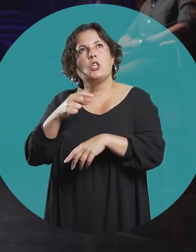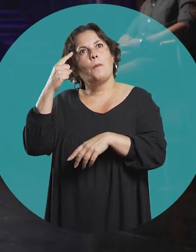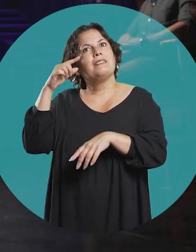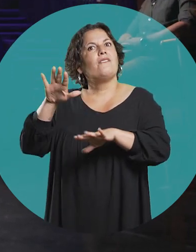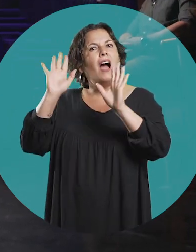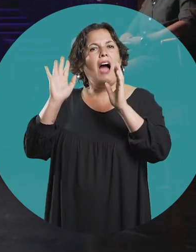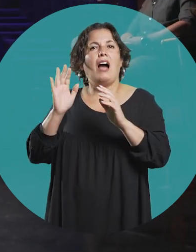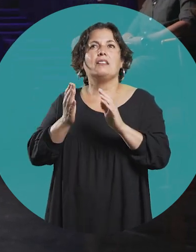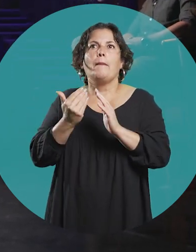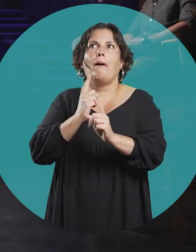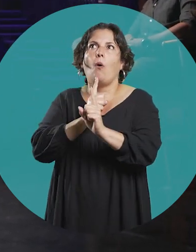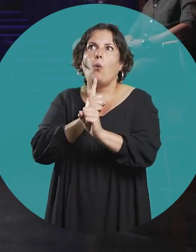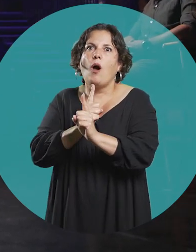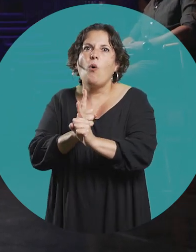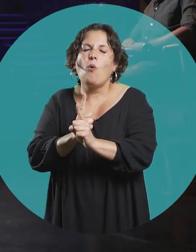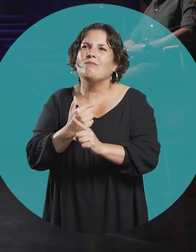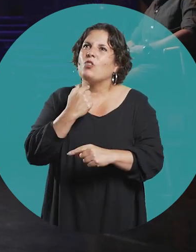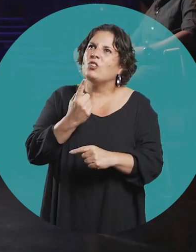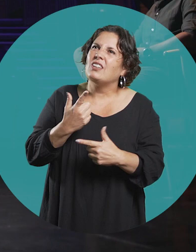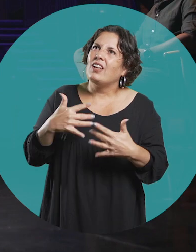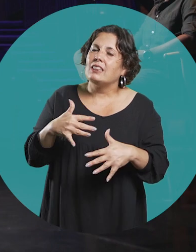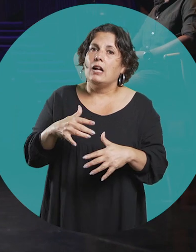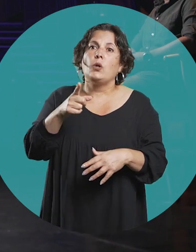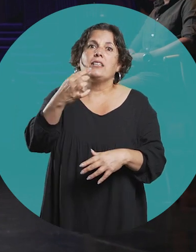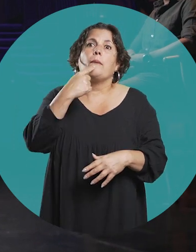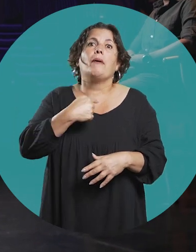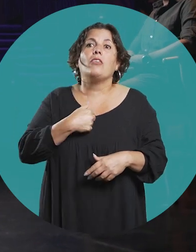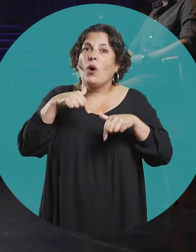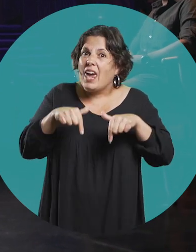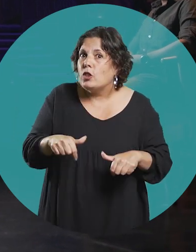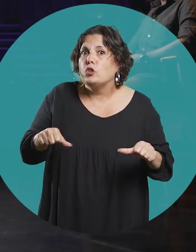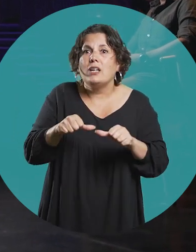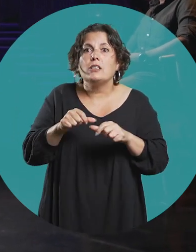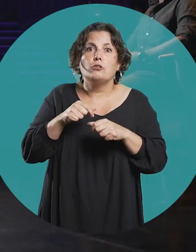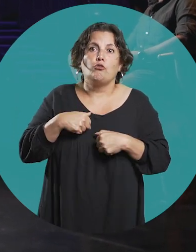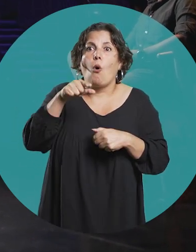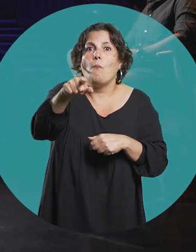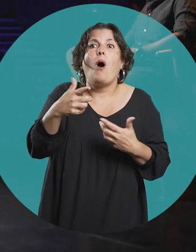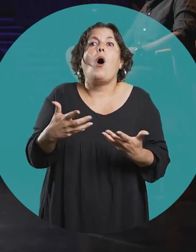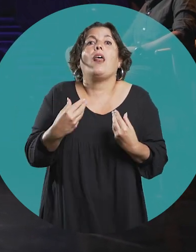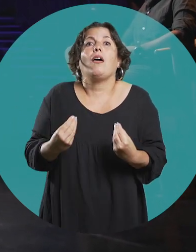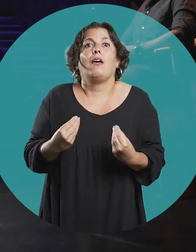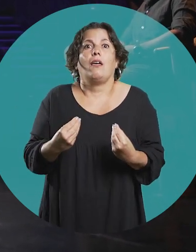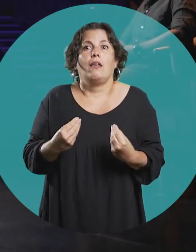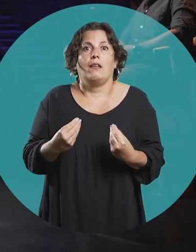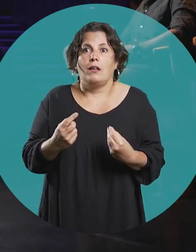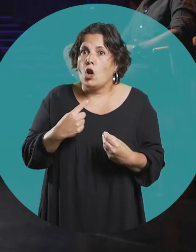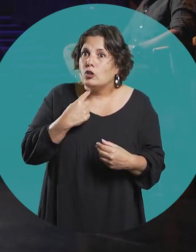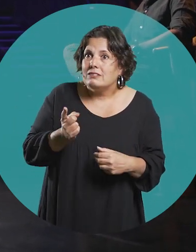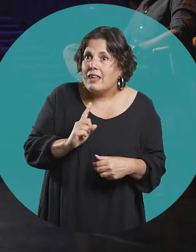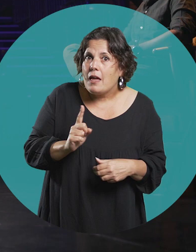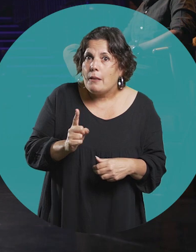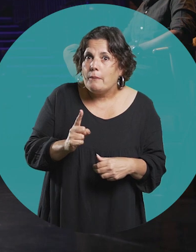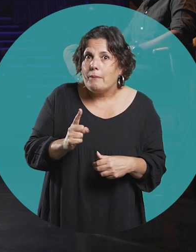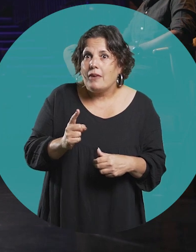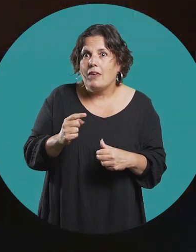ese momento, por ahí es más 1 a 1 y no sé si sirve tanto. Y ella me dijo, ¿y esto que estoy haciendo yo con vos ahora? Entonces, ¿no te sirve?